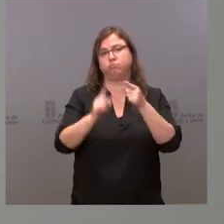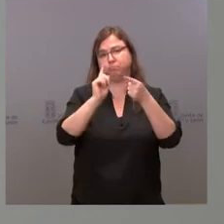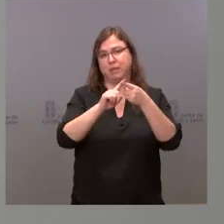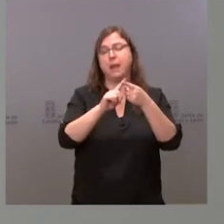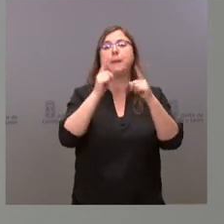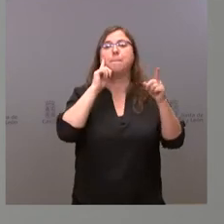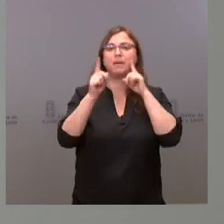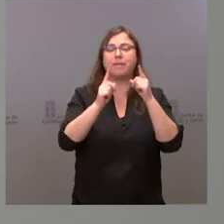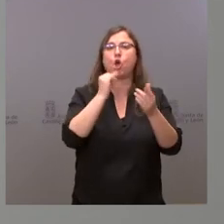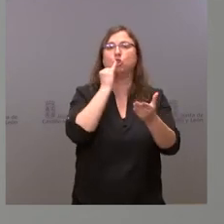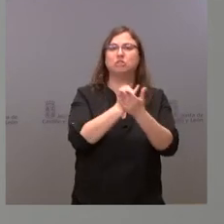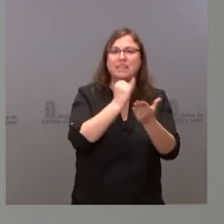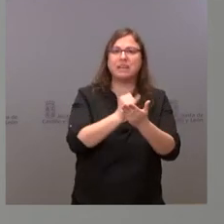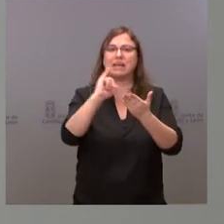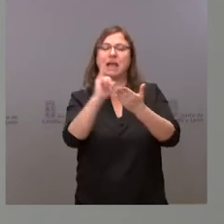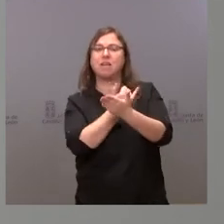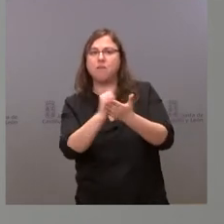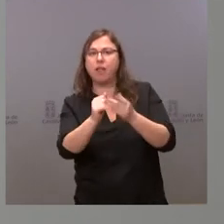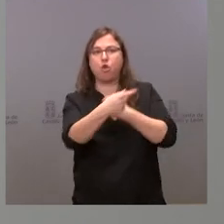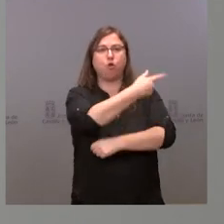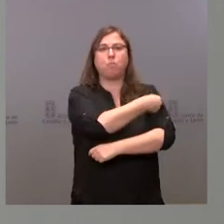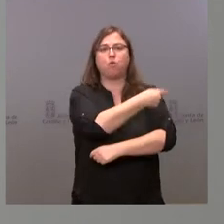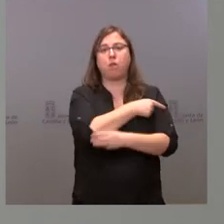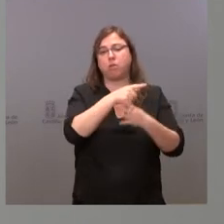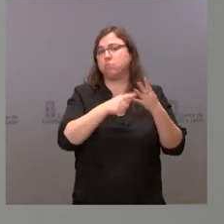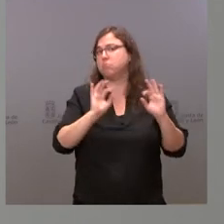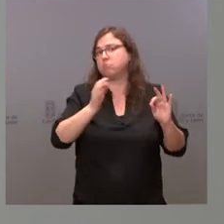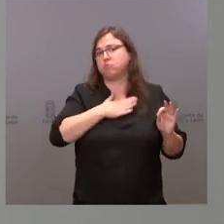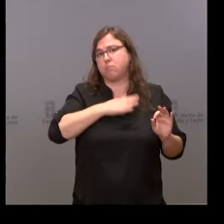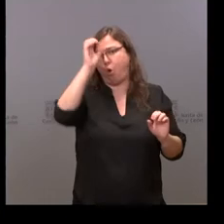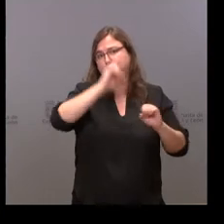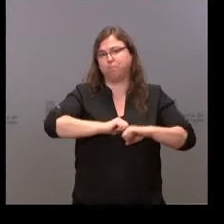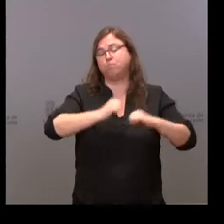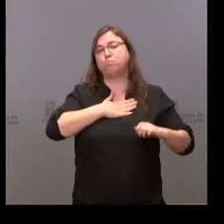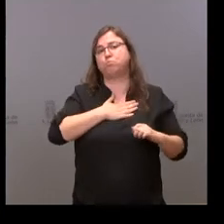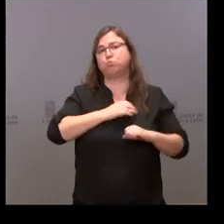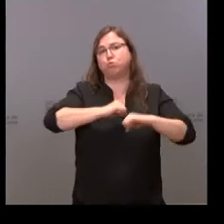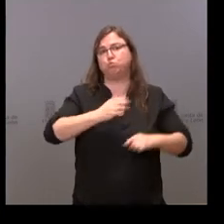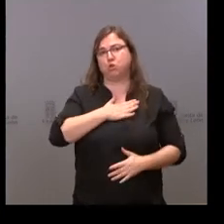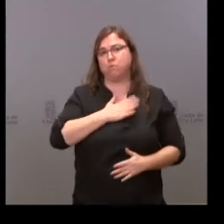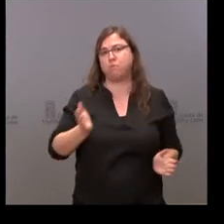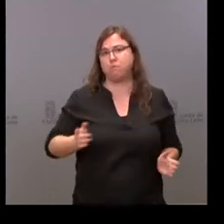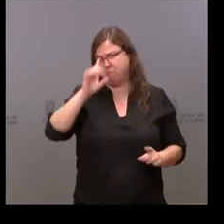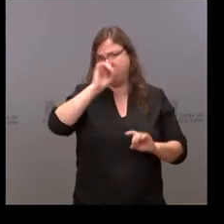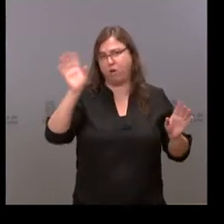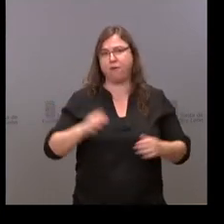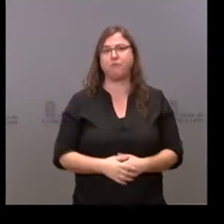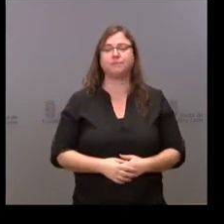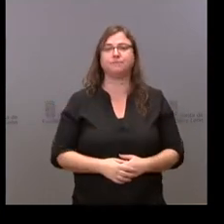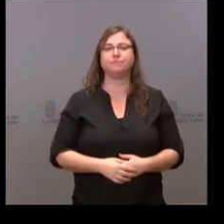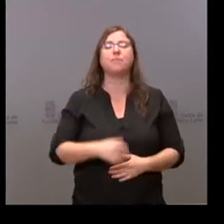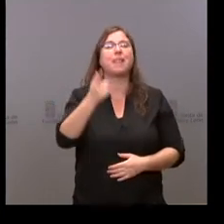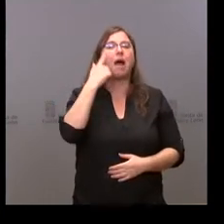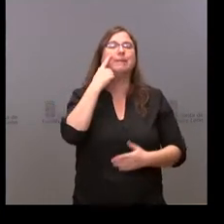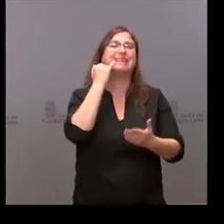privados vacunación se esta es nuestra postura pero que está clara sobre los test a ver si nos